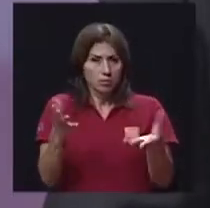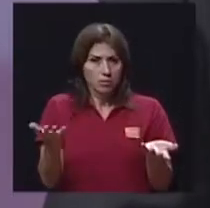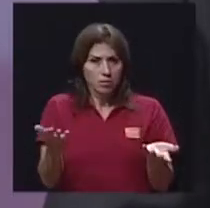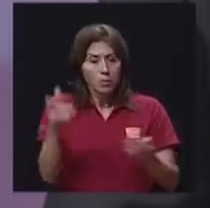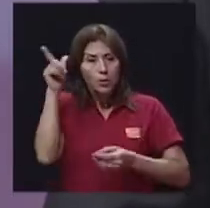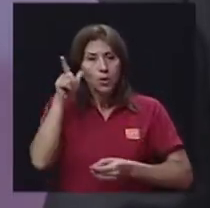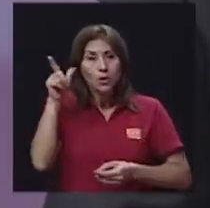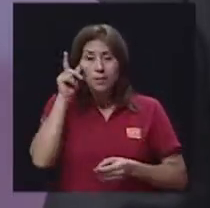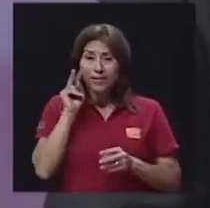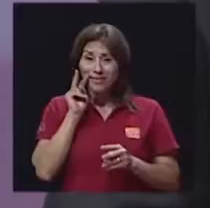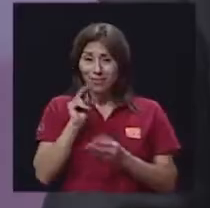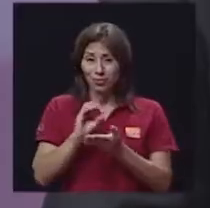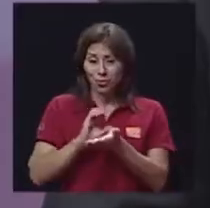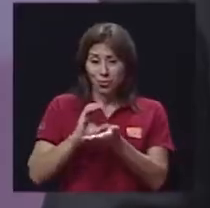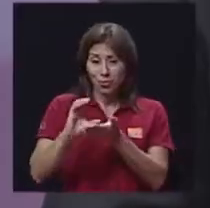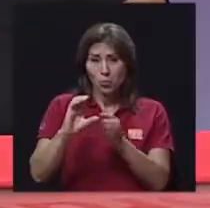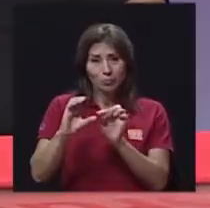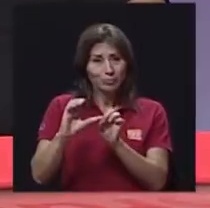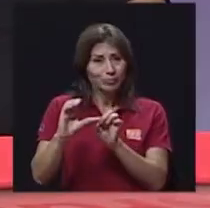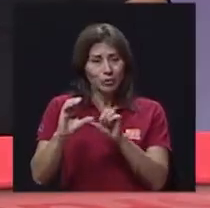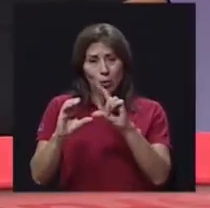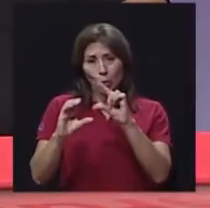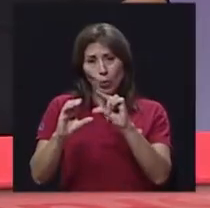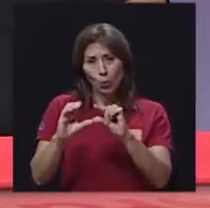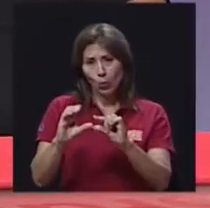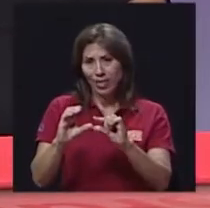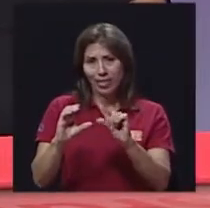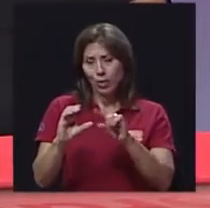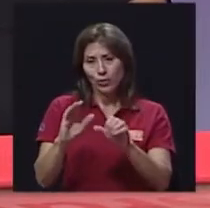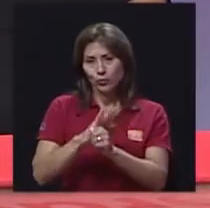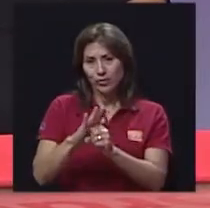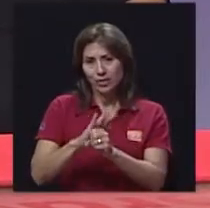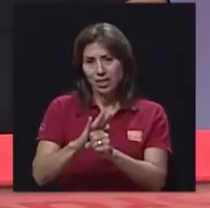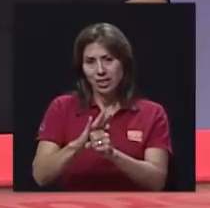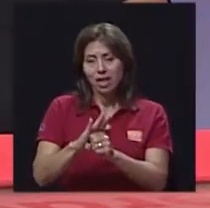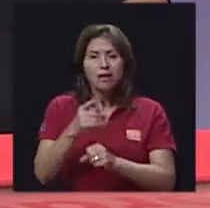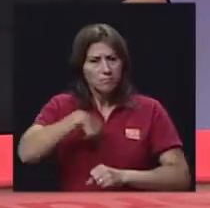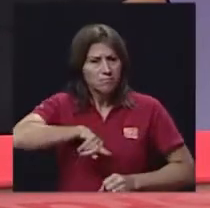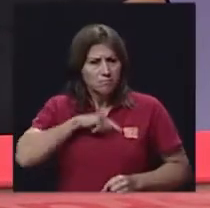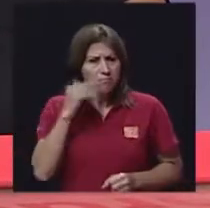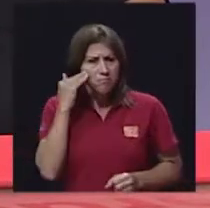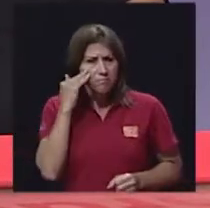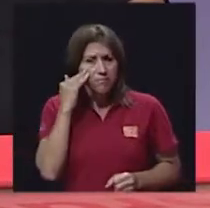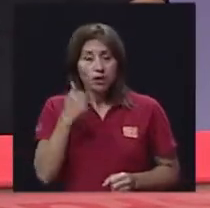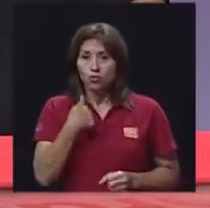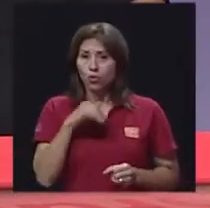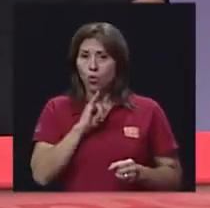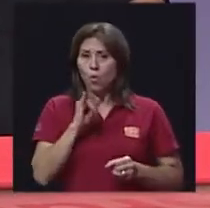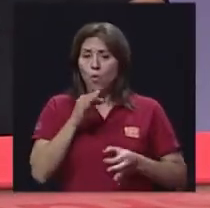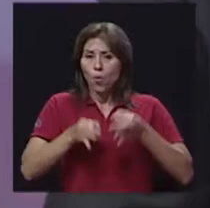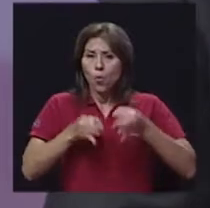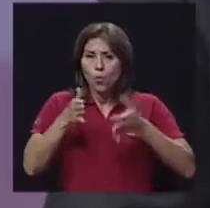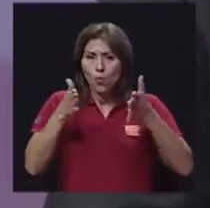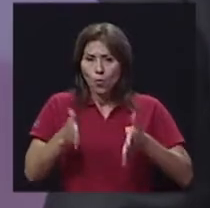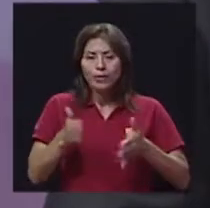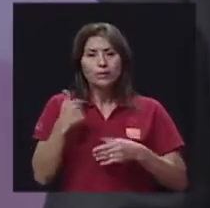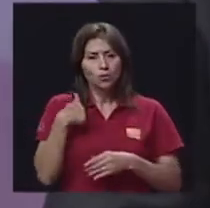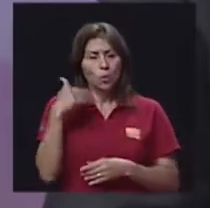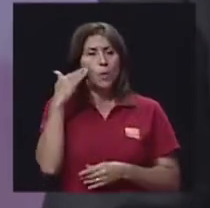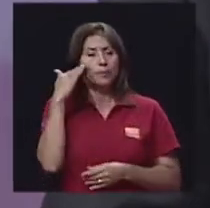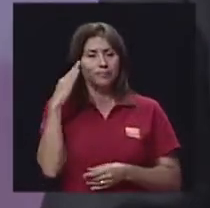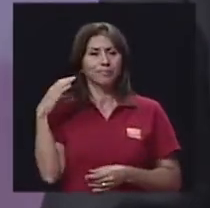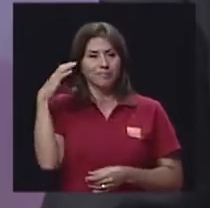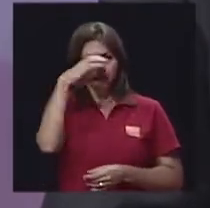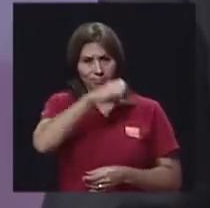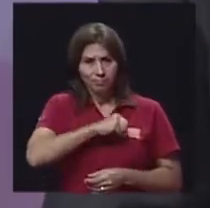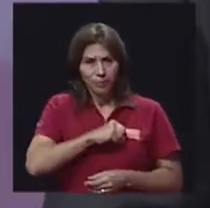las pensiones son completamente insuficientes. De eso estamos conscientes. Yo como jueza estoy consciente muchísimas veces cuando tengo